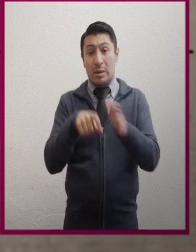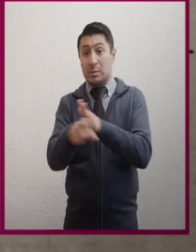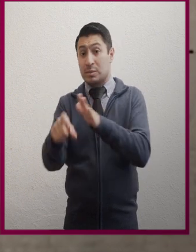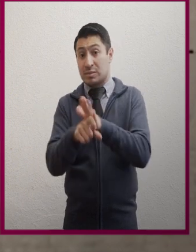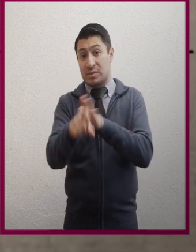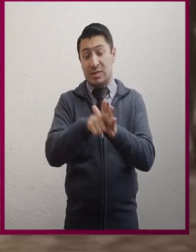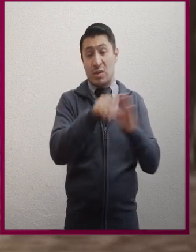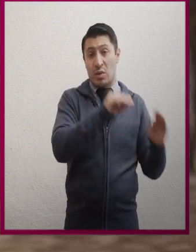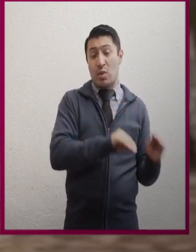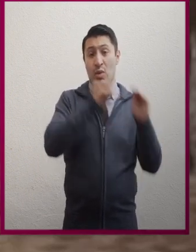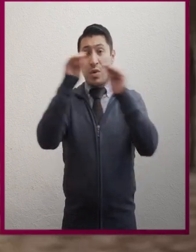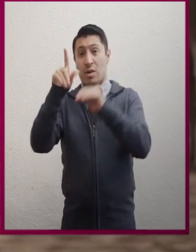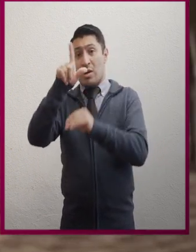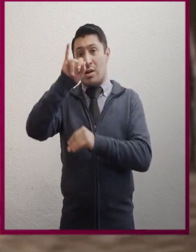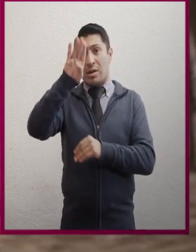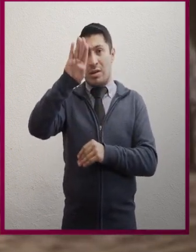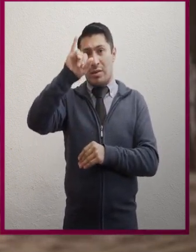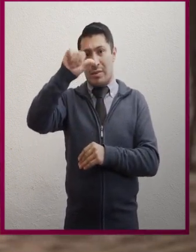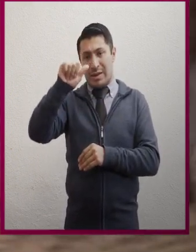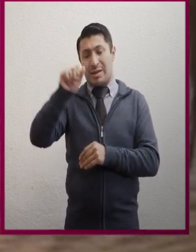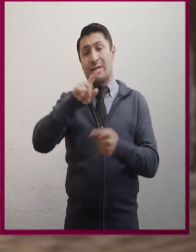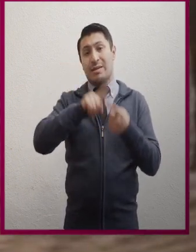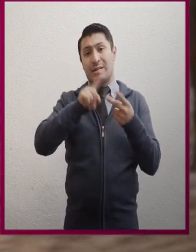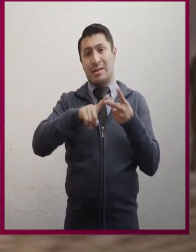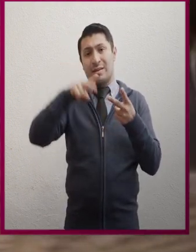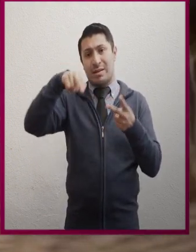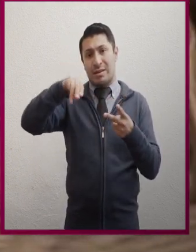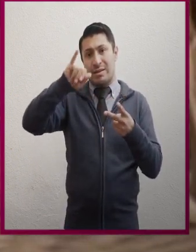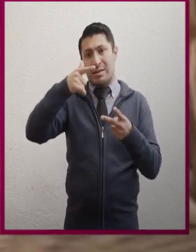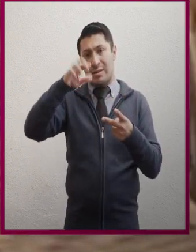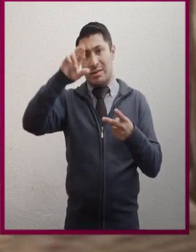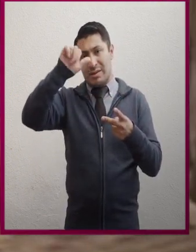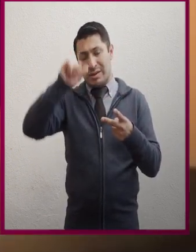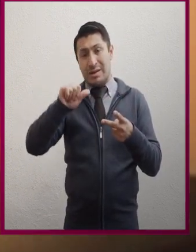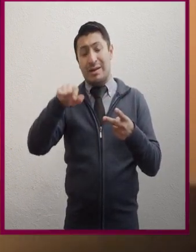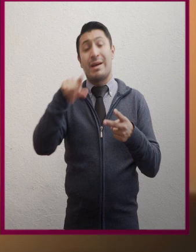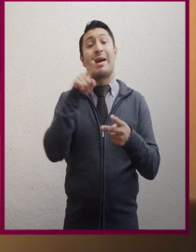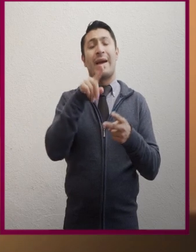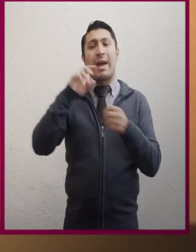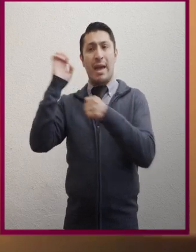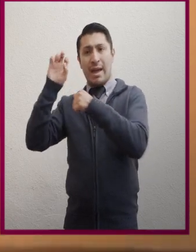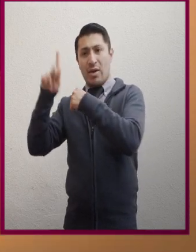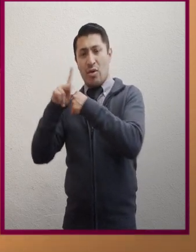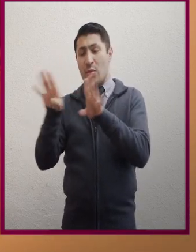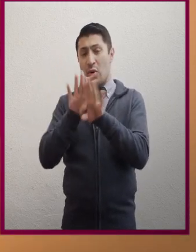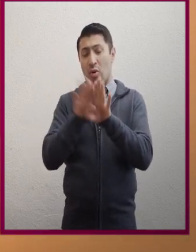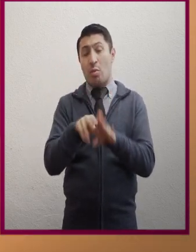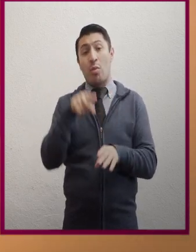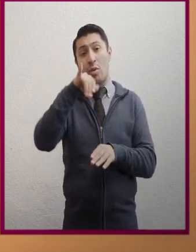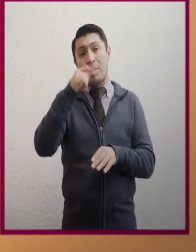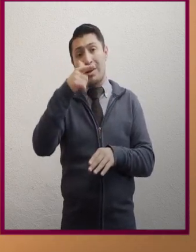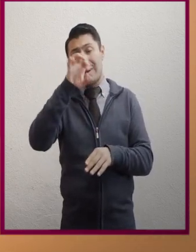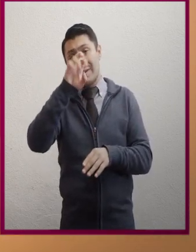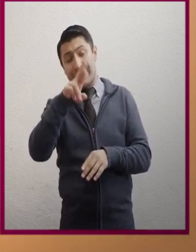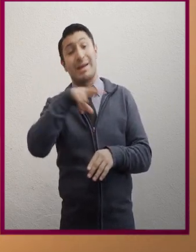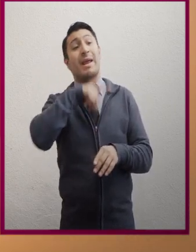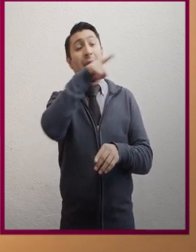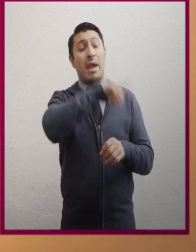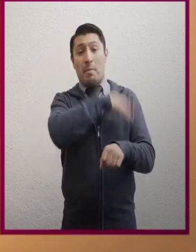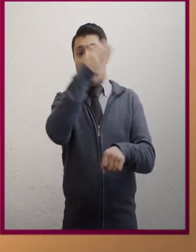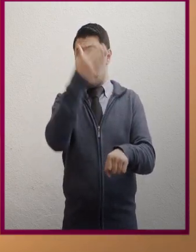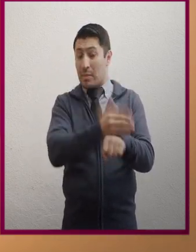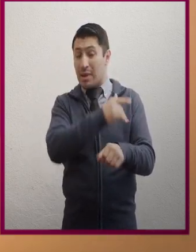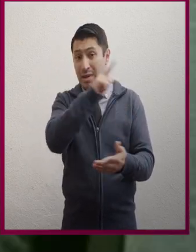y Argelia. Para evitar que los migrantes ingresen a Libia desde Níger, la Unión Europea ha presionado al gobierno de Níger